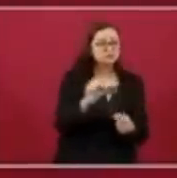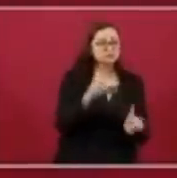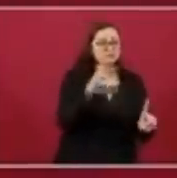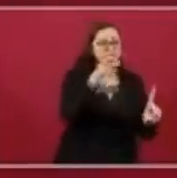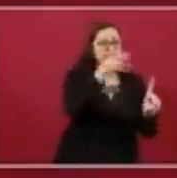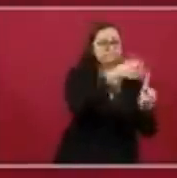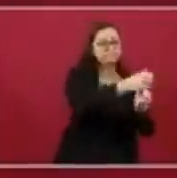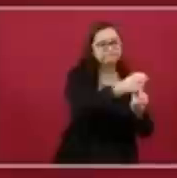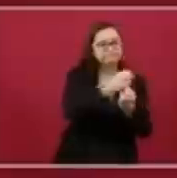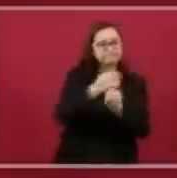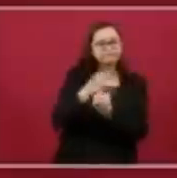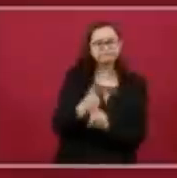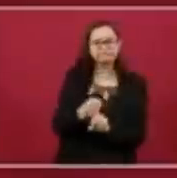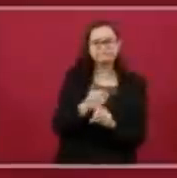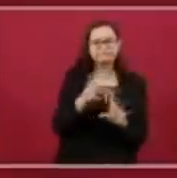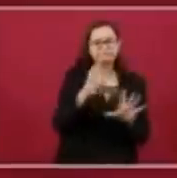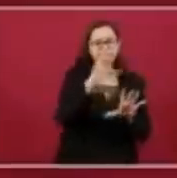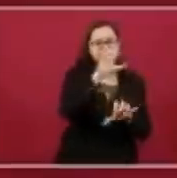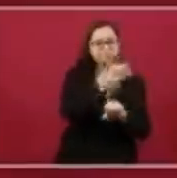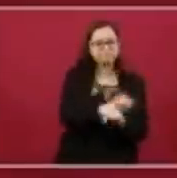delincuenciales,